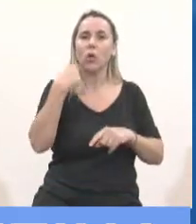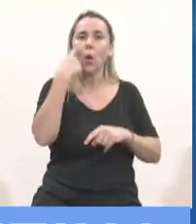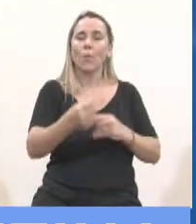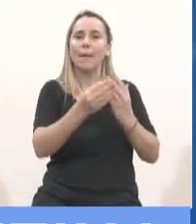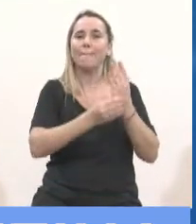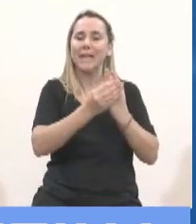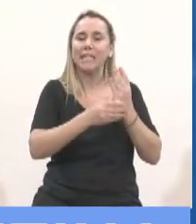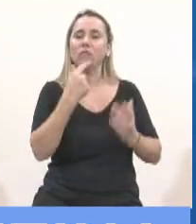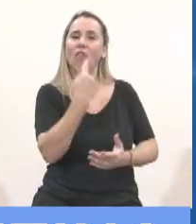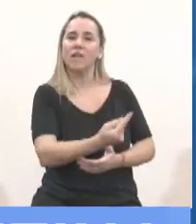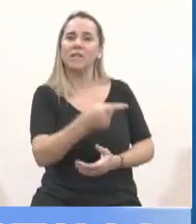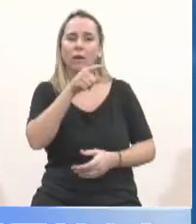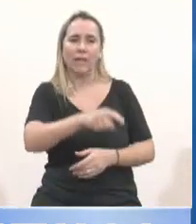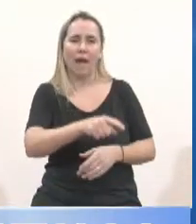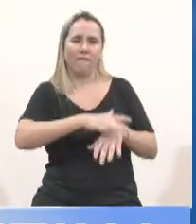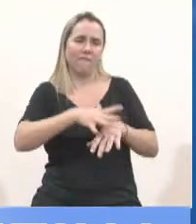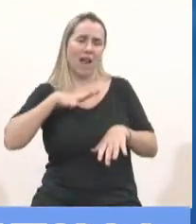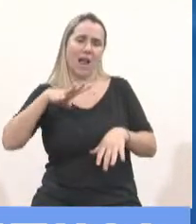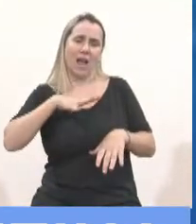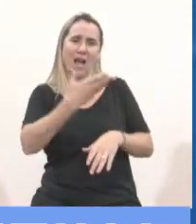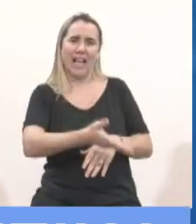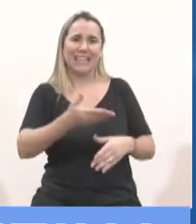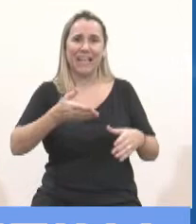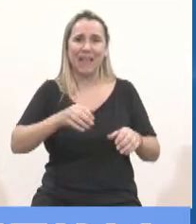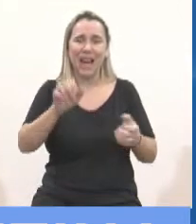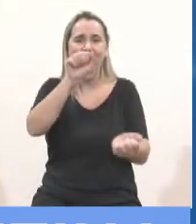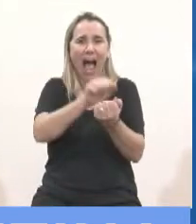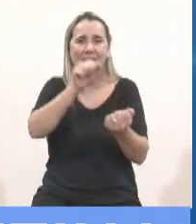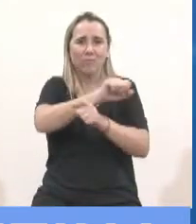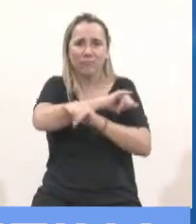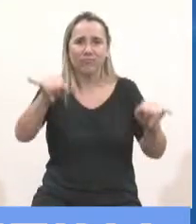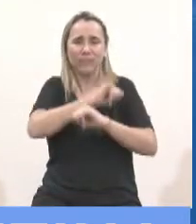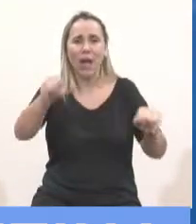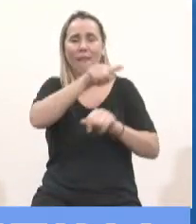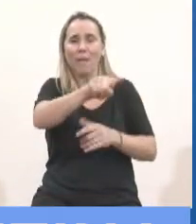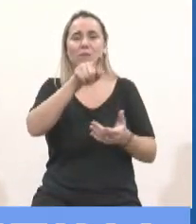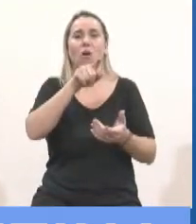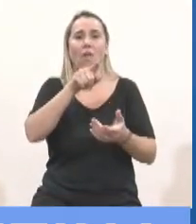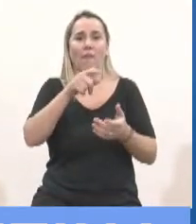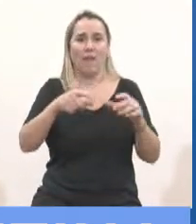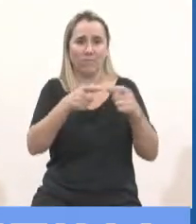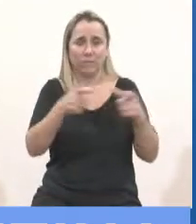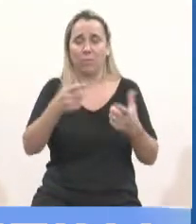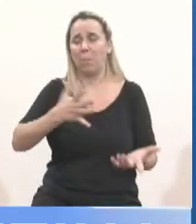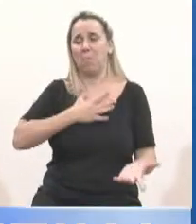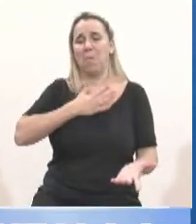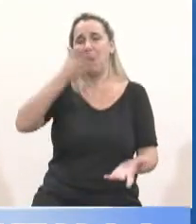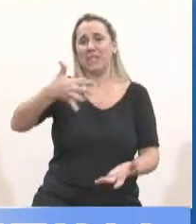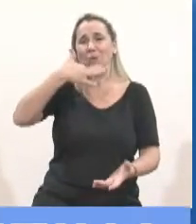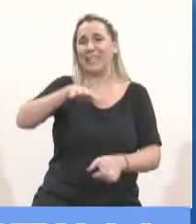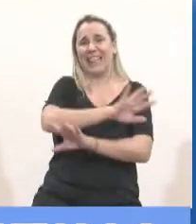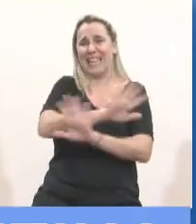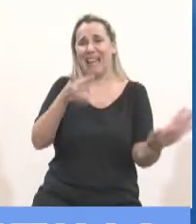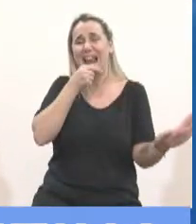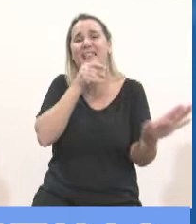ministro Finocchiaro decir de la irresponsabilidad que ha tenido en la emisión monetaria. Pobrecito, no entendía nada del tema, no